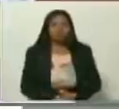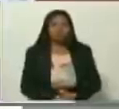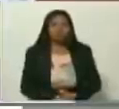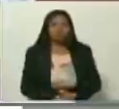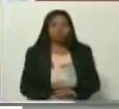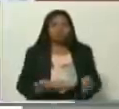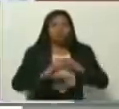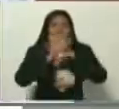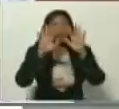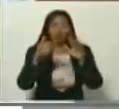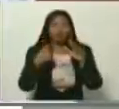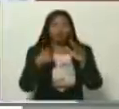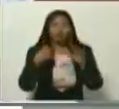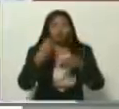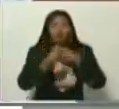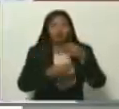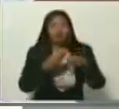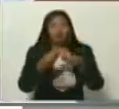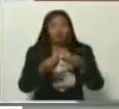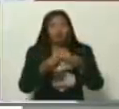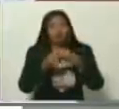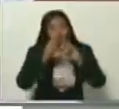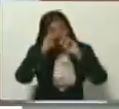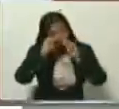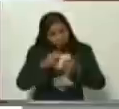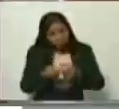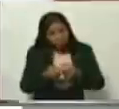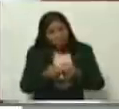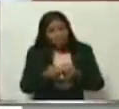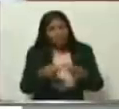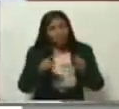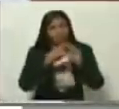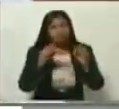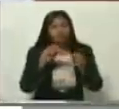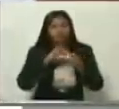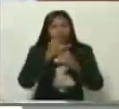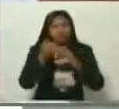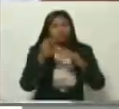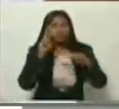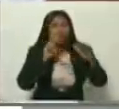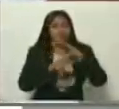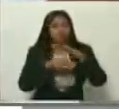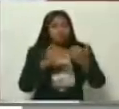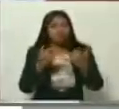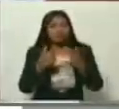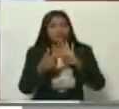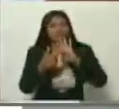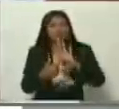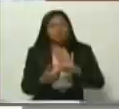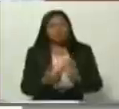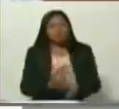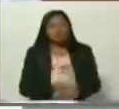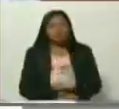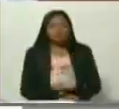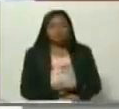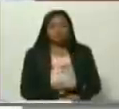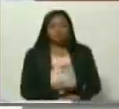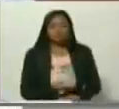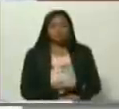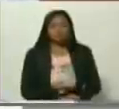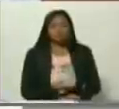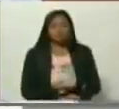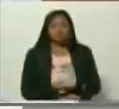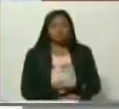estoy haciendo. Reconocer, por un lado, las proyecciones que ha presentado a